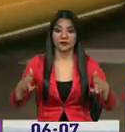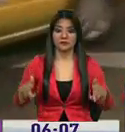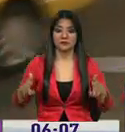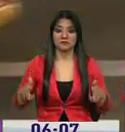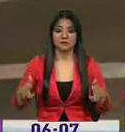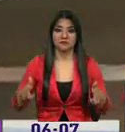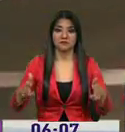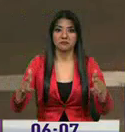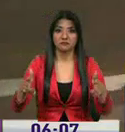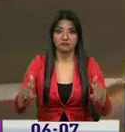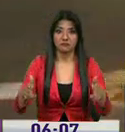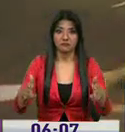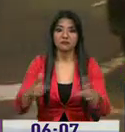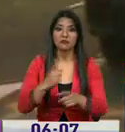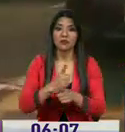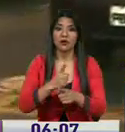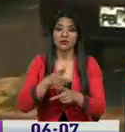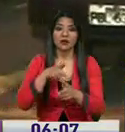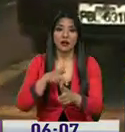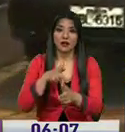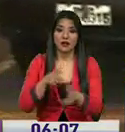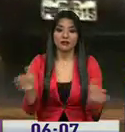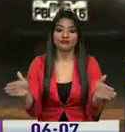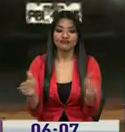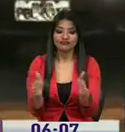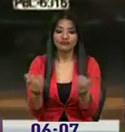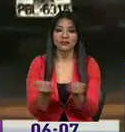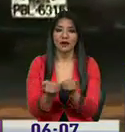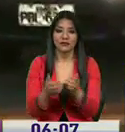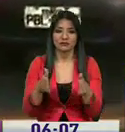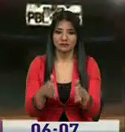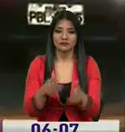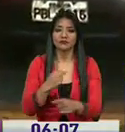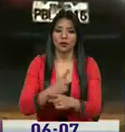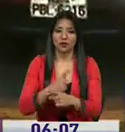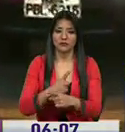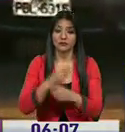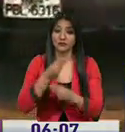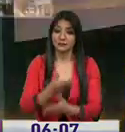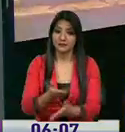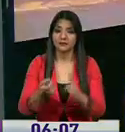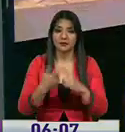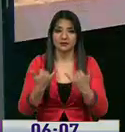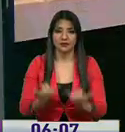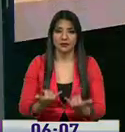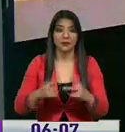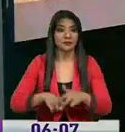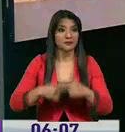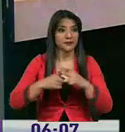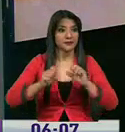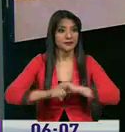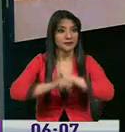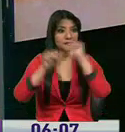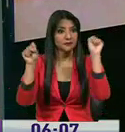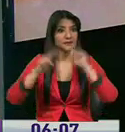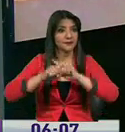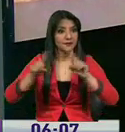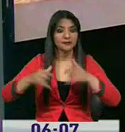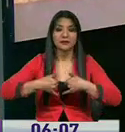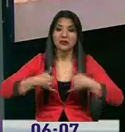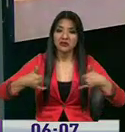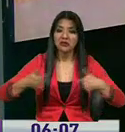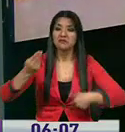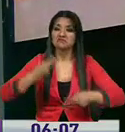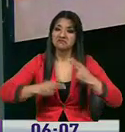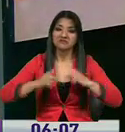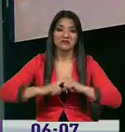por momentos ahí y eso hace que se estreche aún más esta calle. Esa es la información, así amanece la capital el día de hoy, varios comercios y también